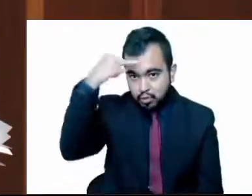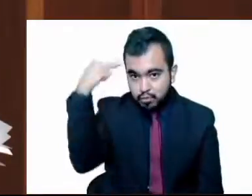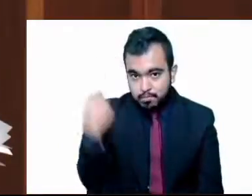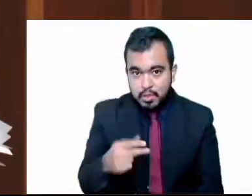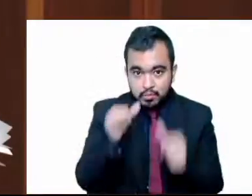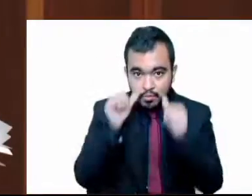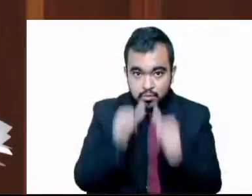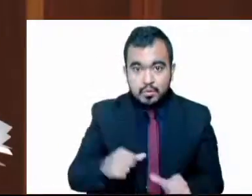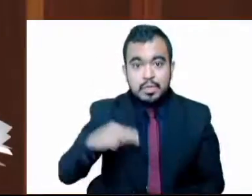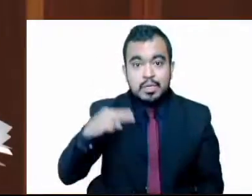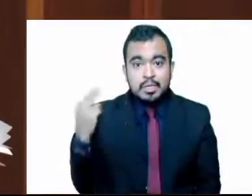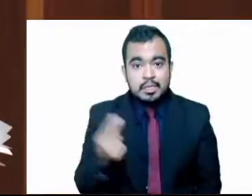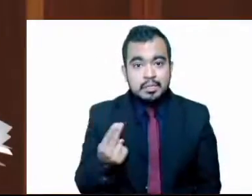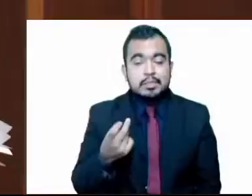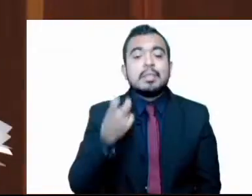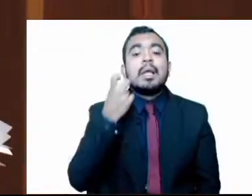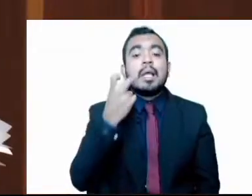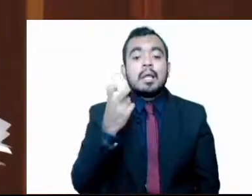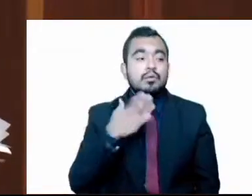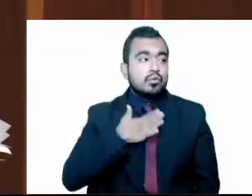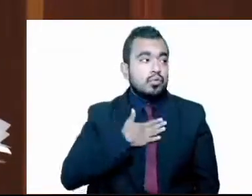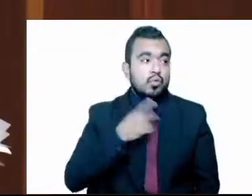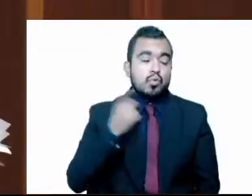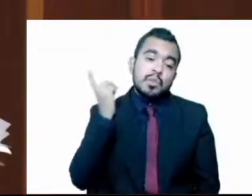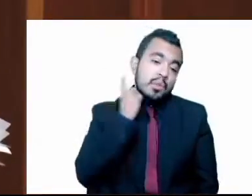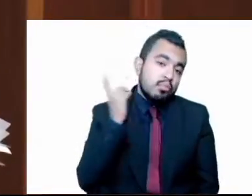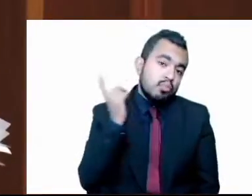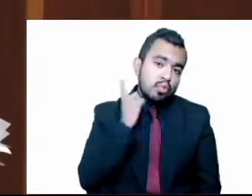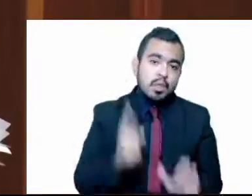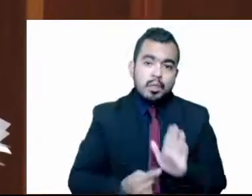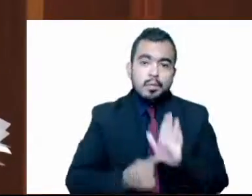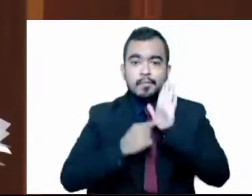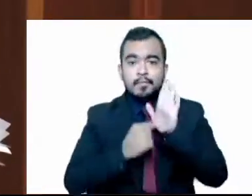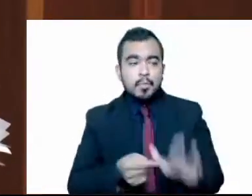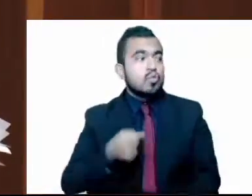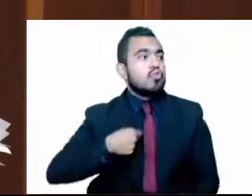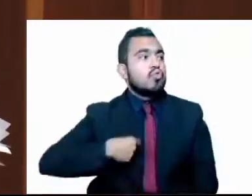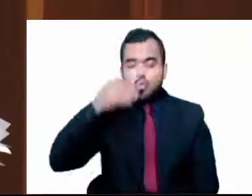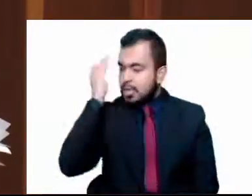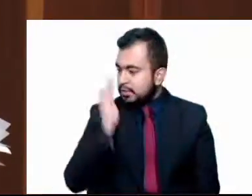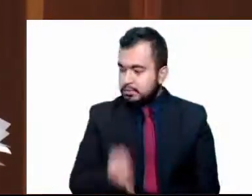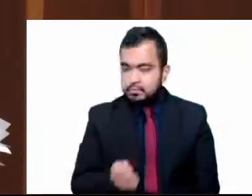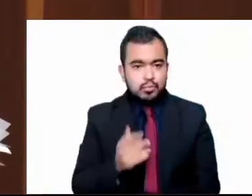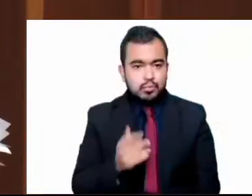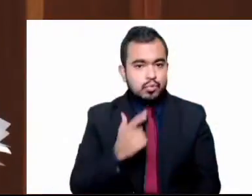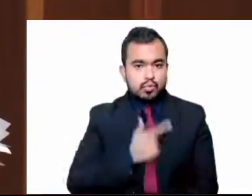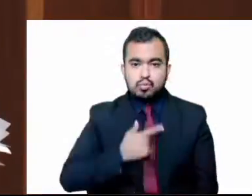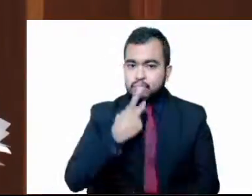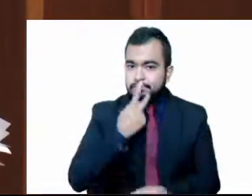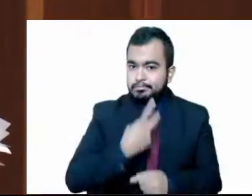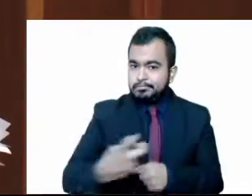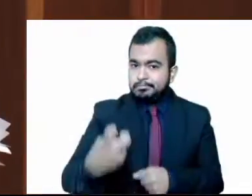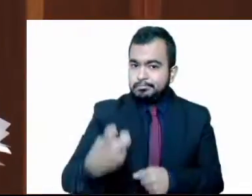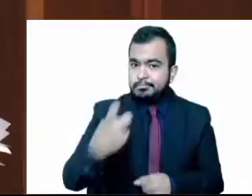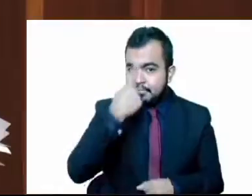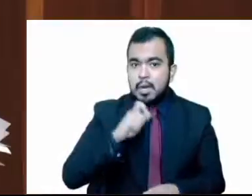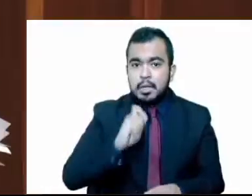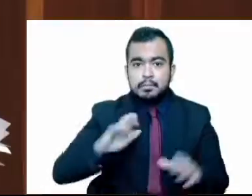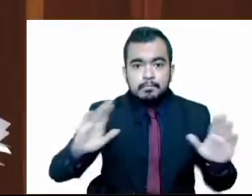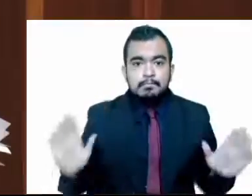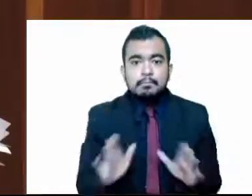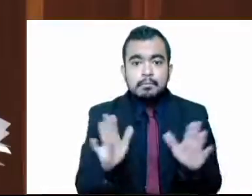en mi carácter de diputada presentante, acepto con todo gusto su invitación para promover una política pública que